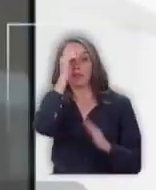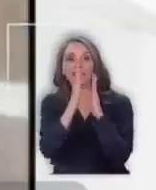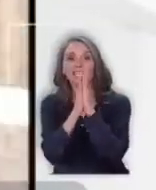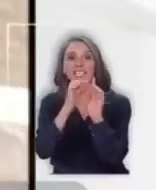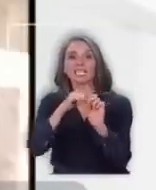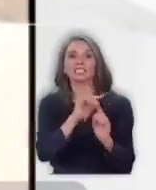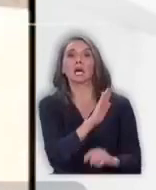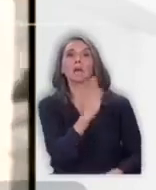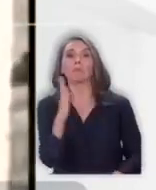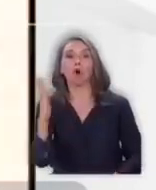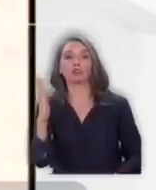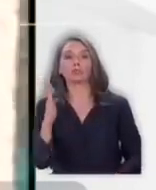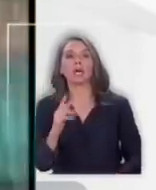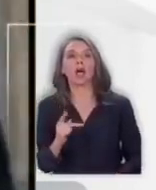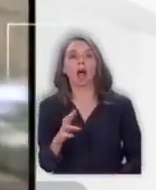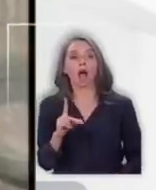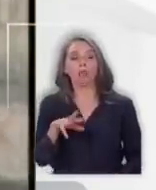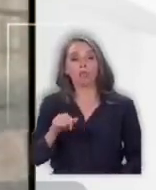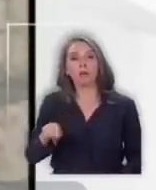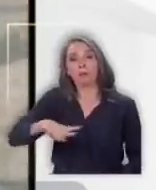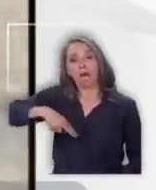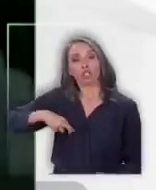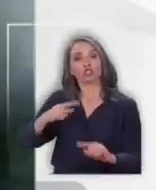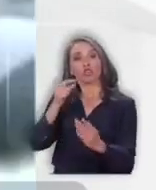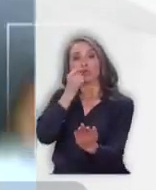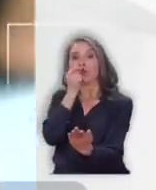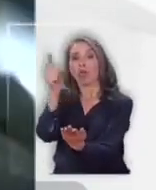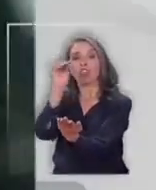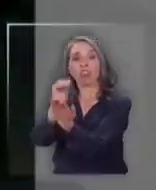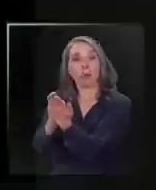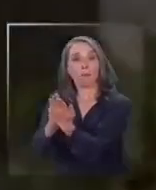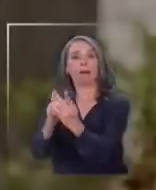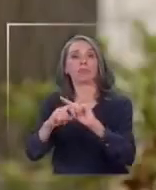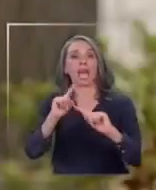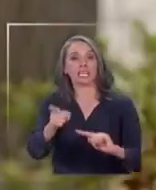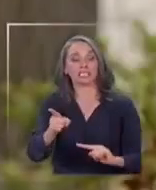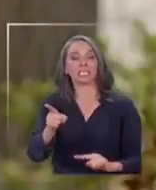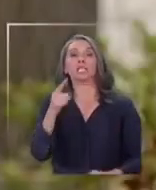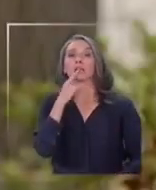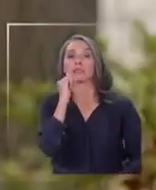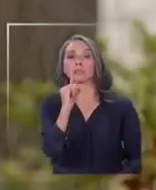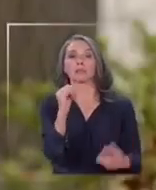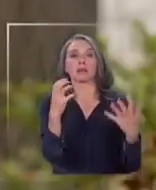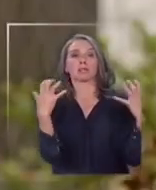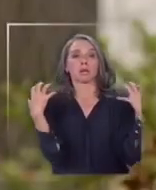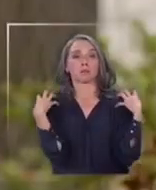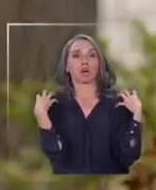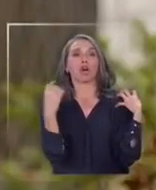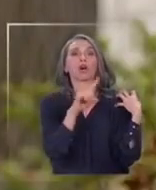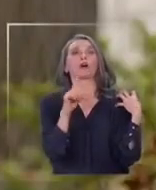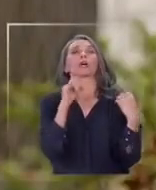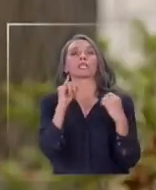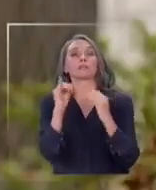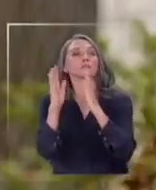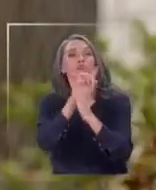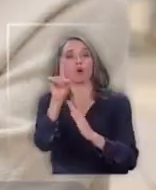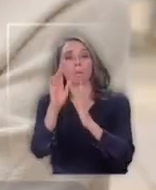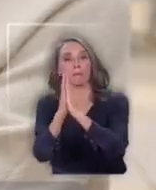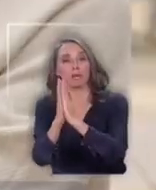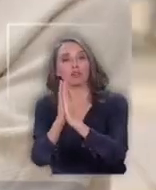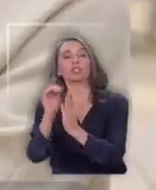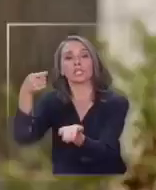Bosque, Fernando Caradima. Exigíamos que hubiera reconocimiento de la responsabilidad, que hubiese perdón y que hubiera reparación,